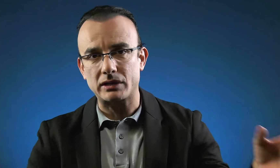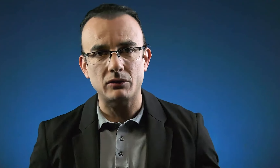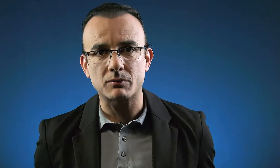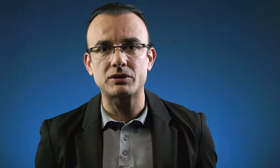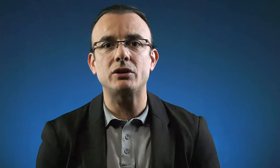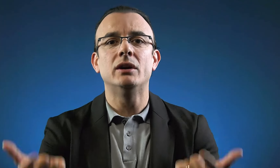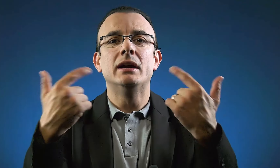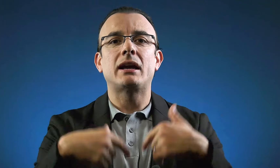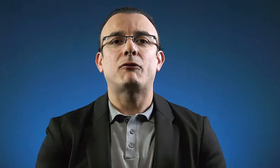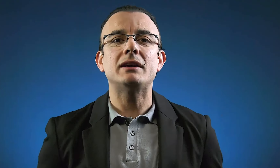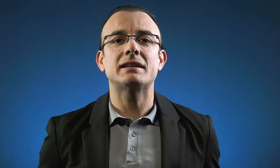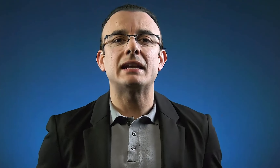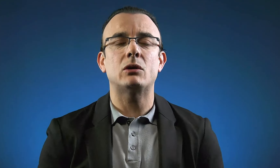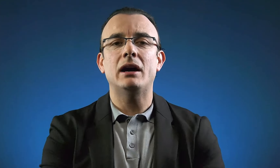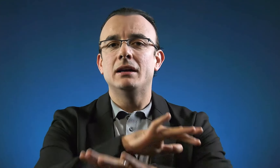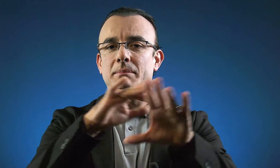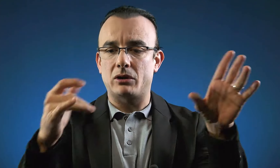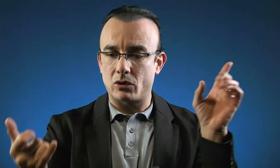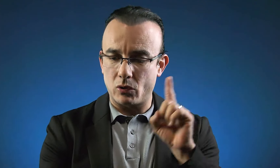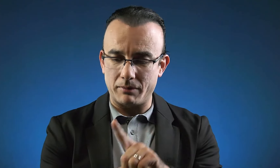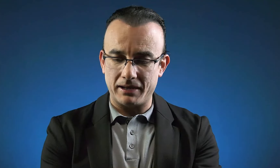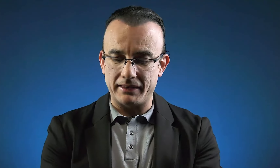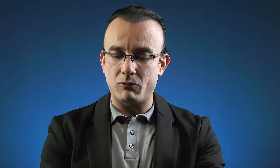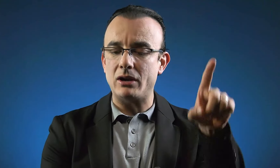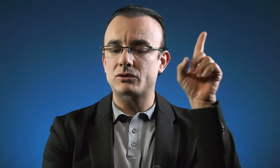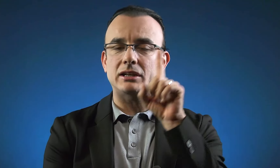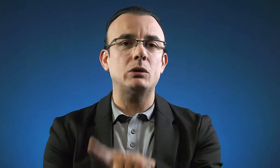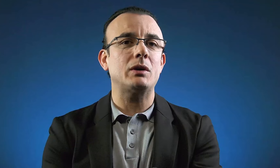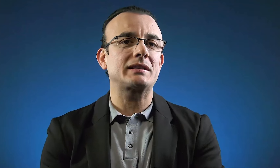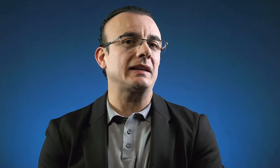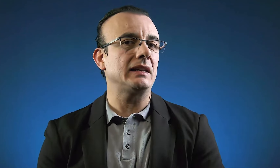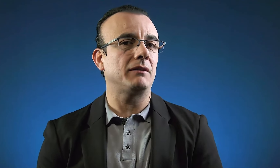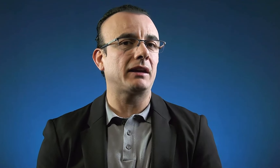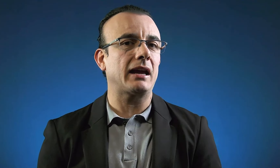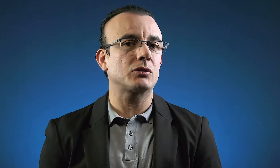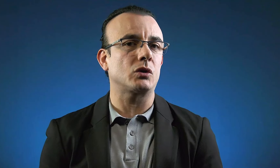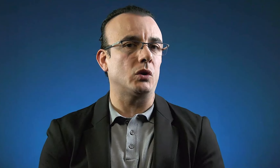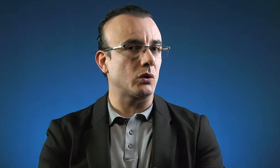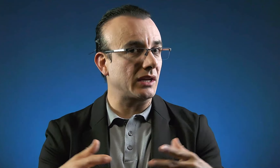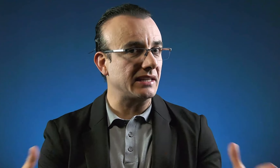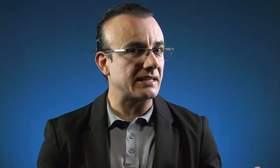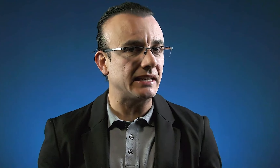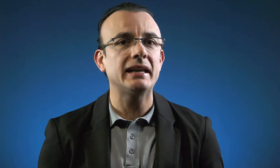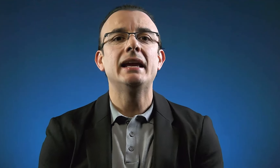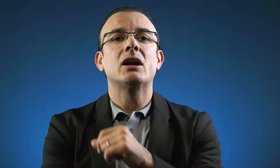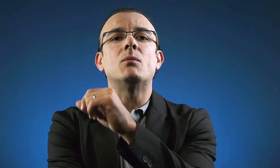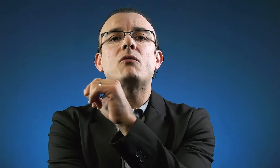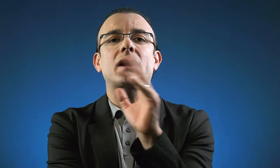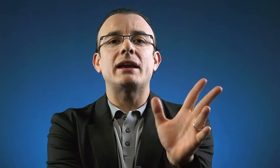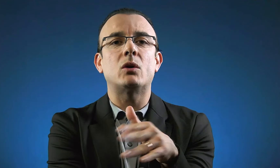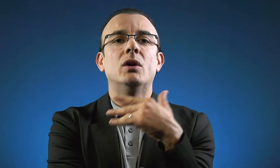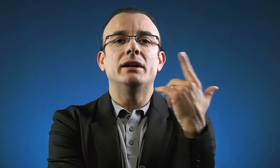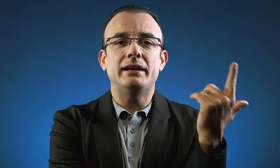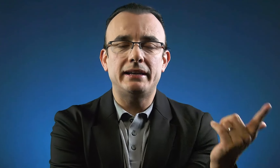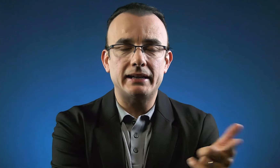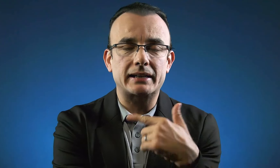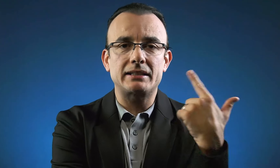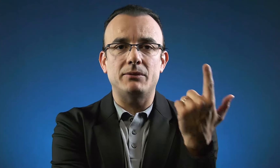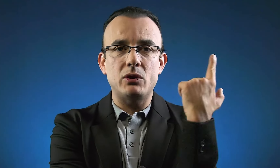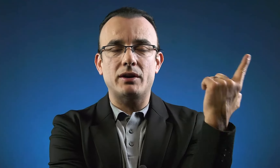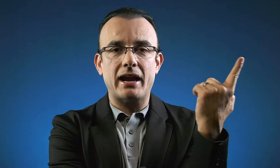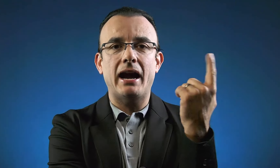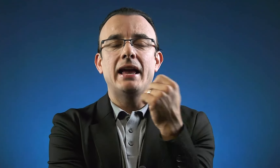que no salió a Hermosillo, que fue de Sinaloa, pero no hay plan de vuelos y no están identificados o no quieren decir cómo fue que llegó y